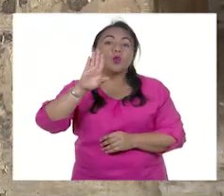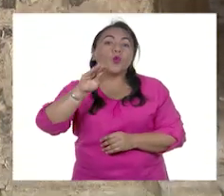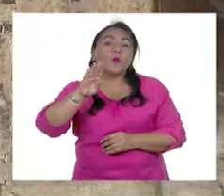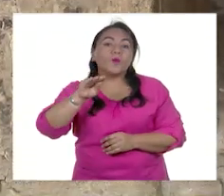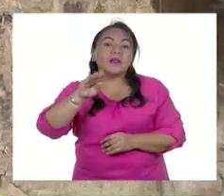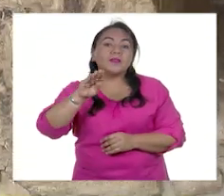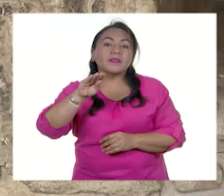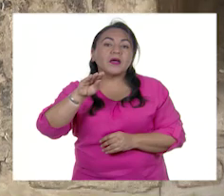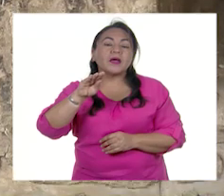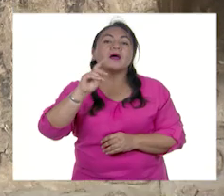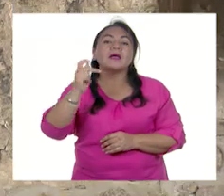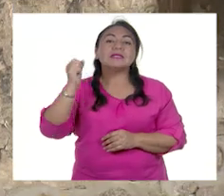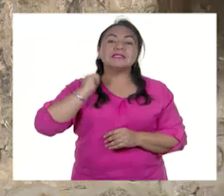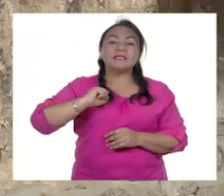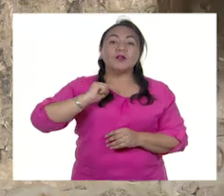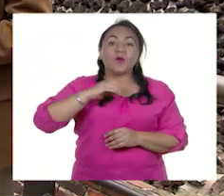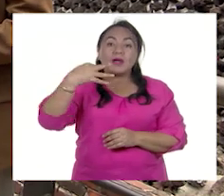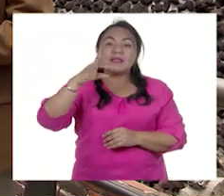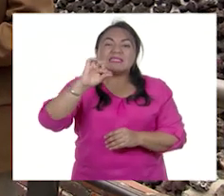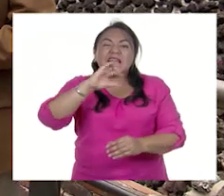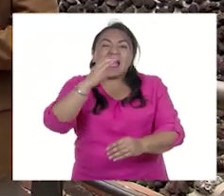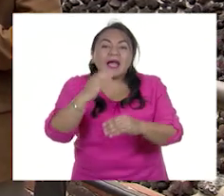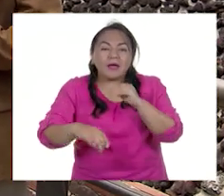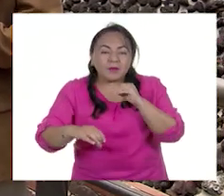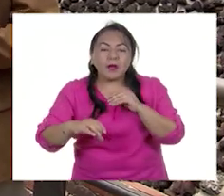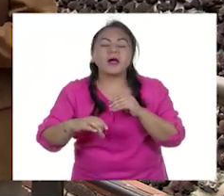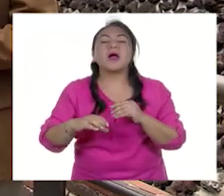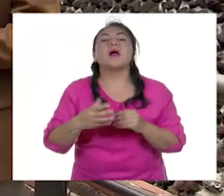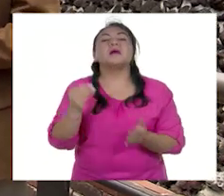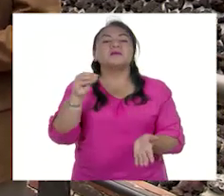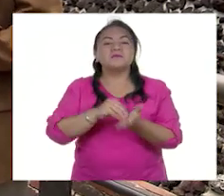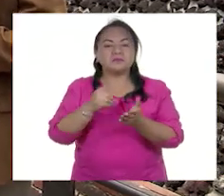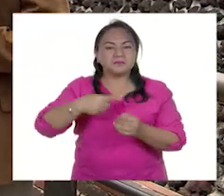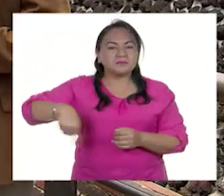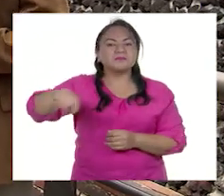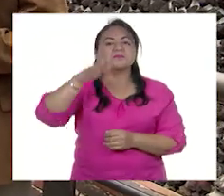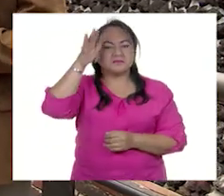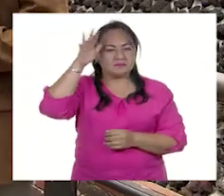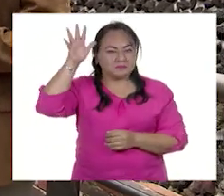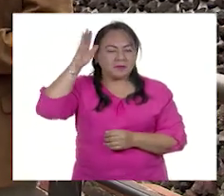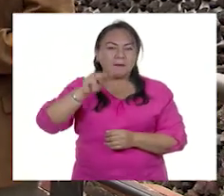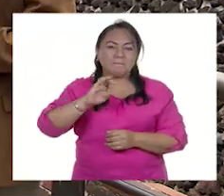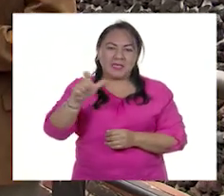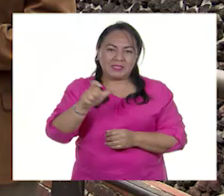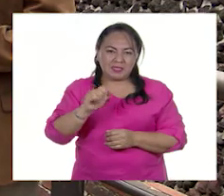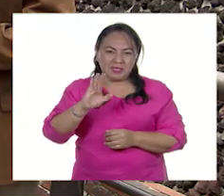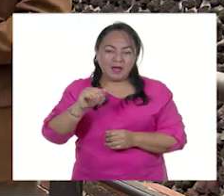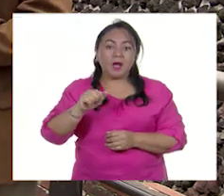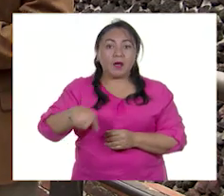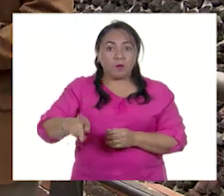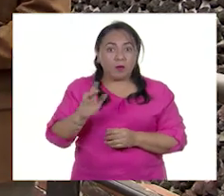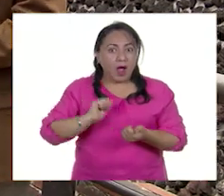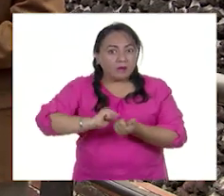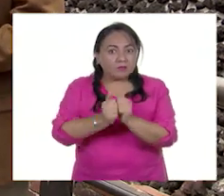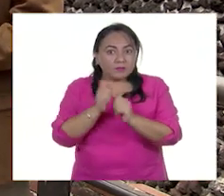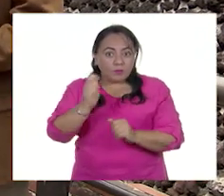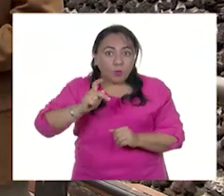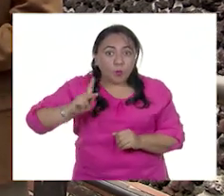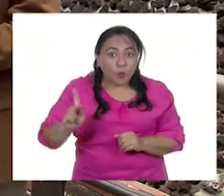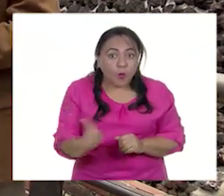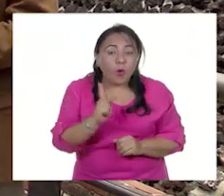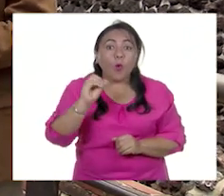decir, finales del siglo XIV. Entonces, todavía los mexicas no se convertían en el pueblo o el grupo